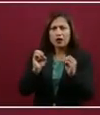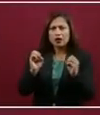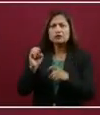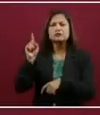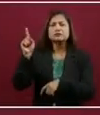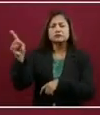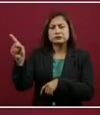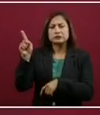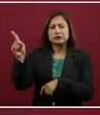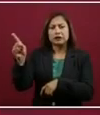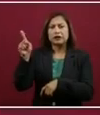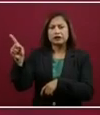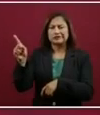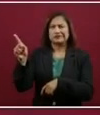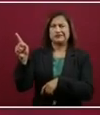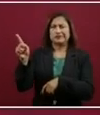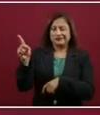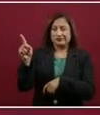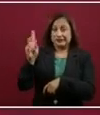que